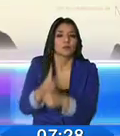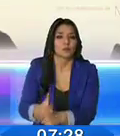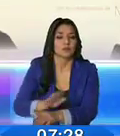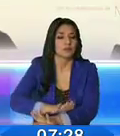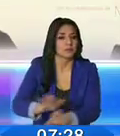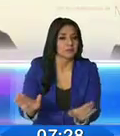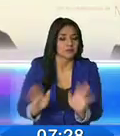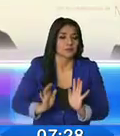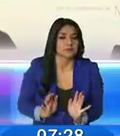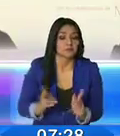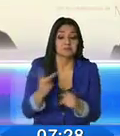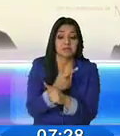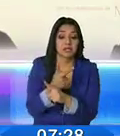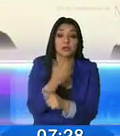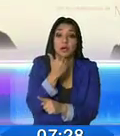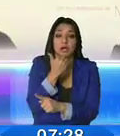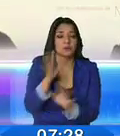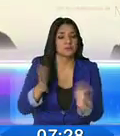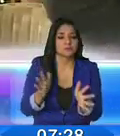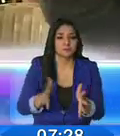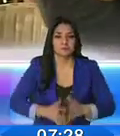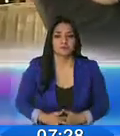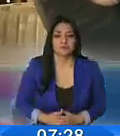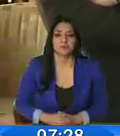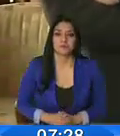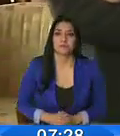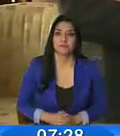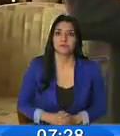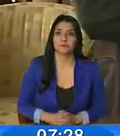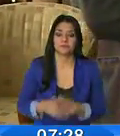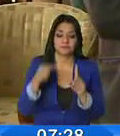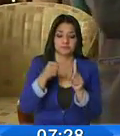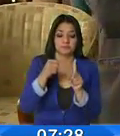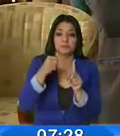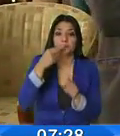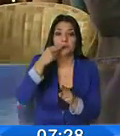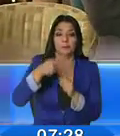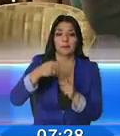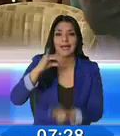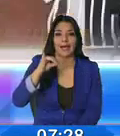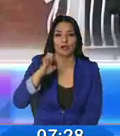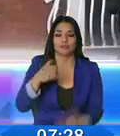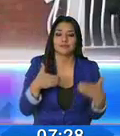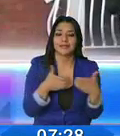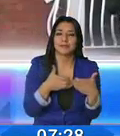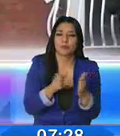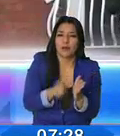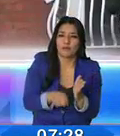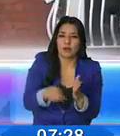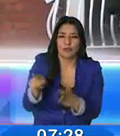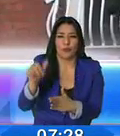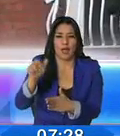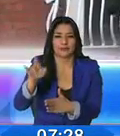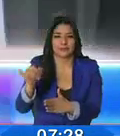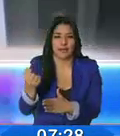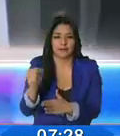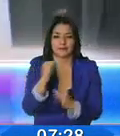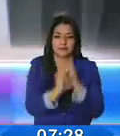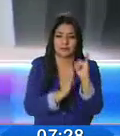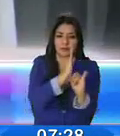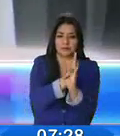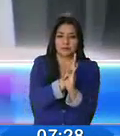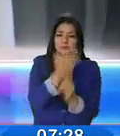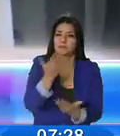vida no va a correr peligro. Carlos Poveda forma parte del equipo legal internacional de Assange. Comenta que no conocen